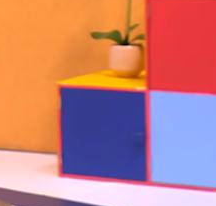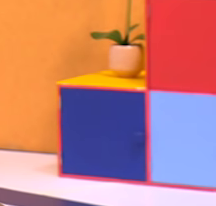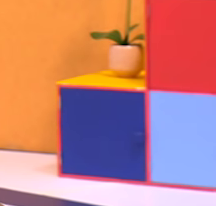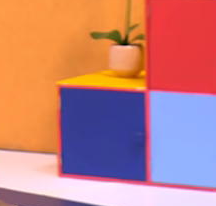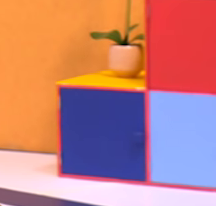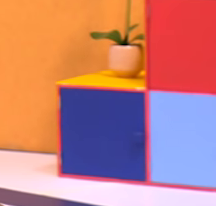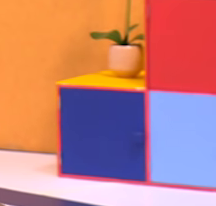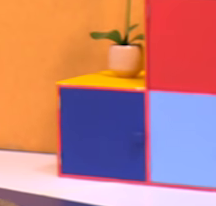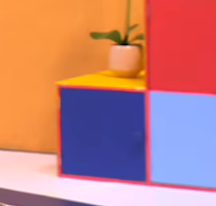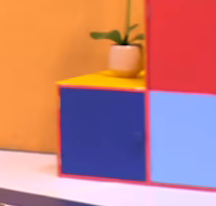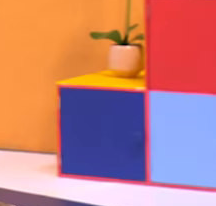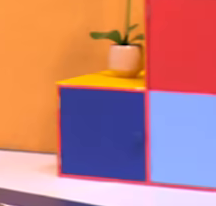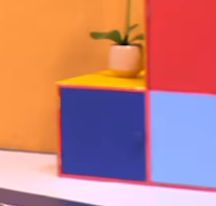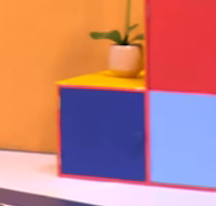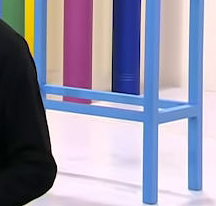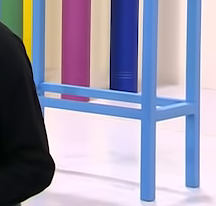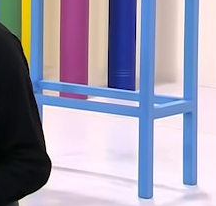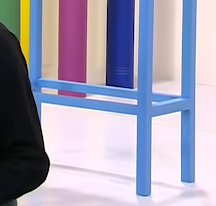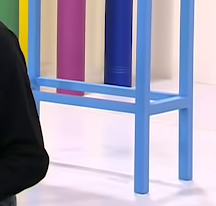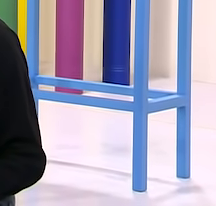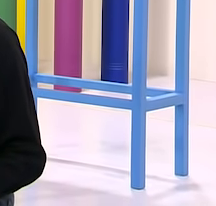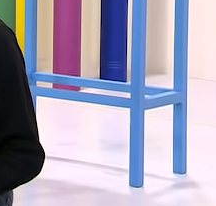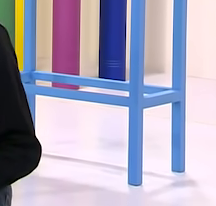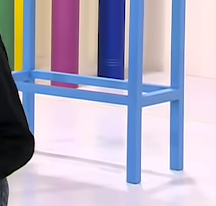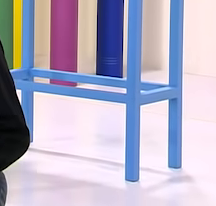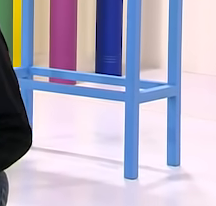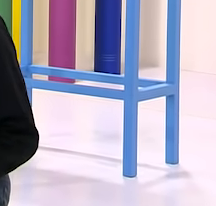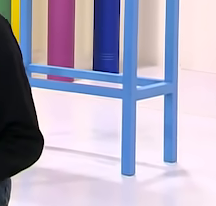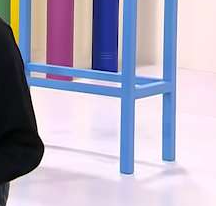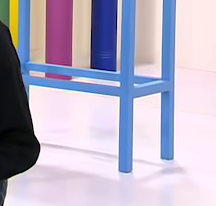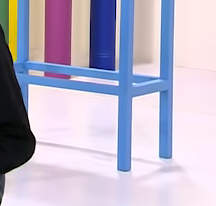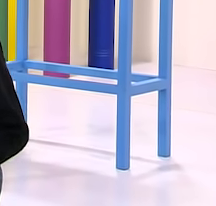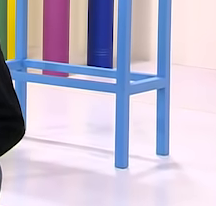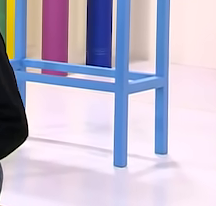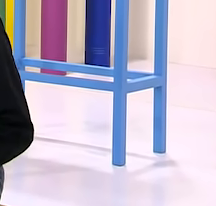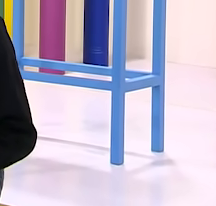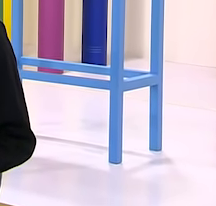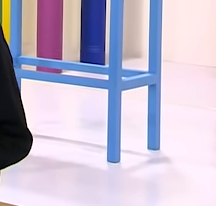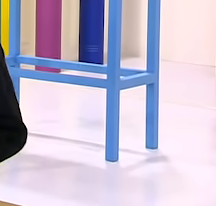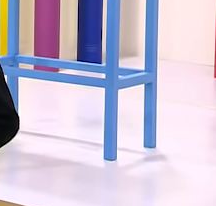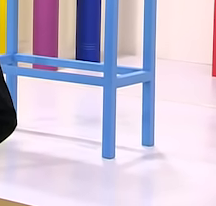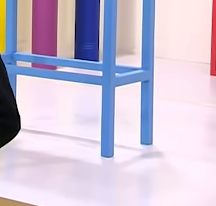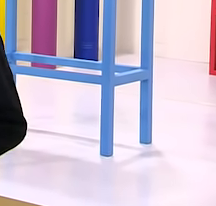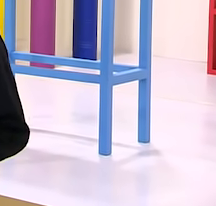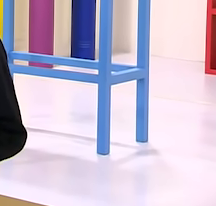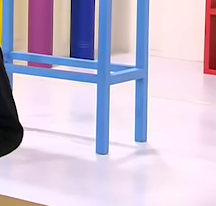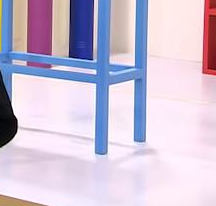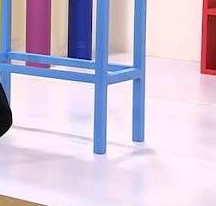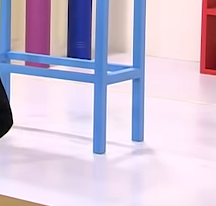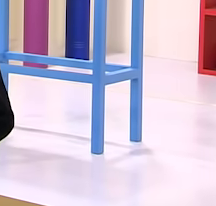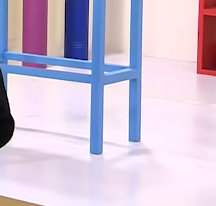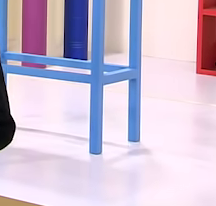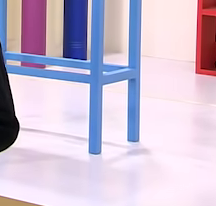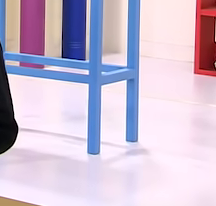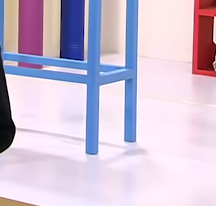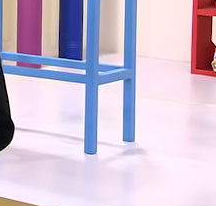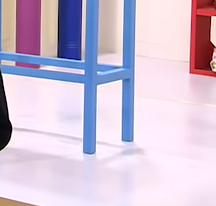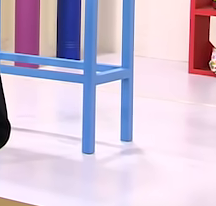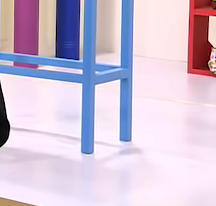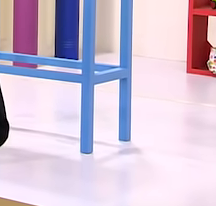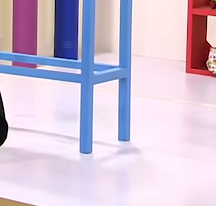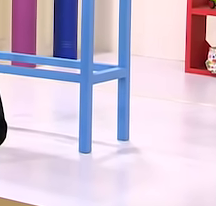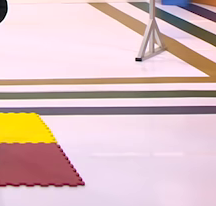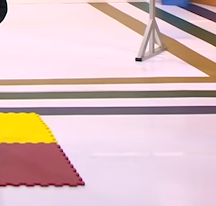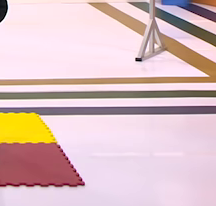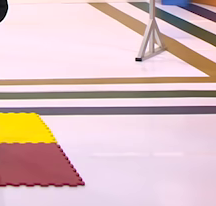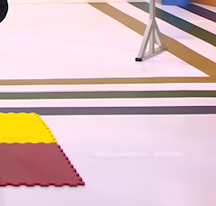2, 3, 4, 5, 6, 7, 8. 1, 2, 3, 4, 7, 8. Y empezamos